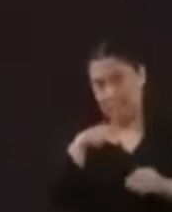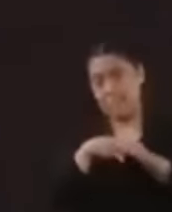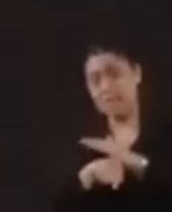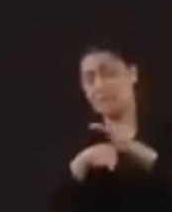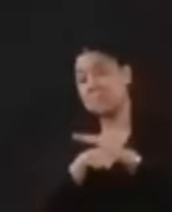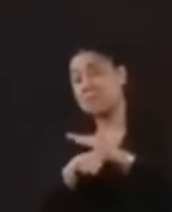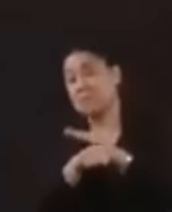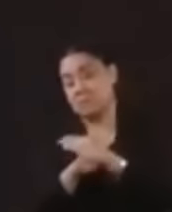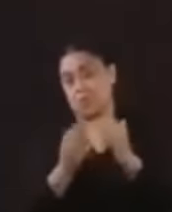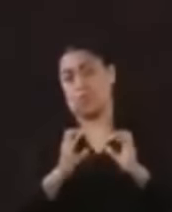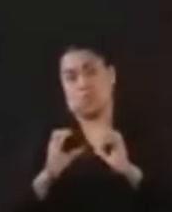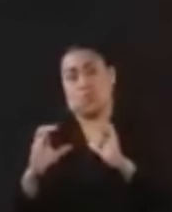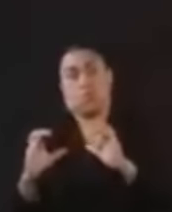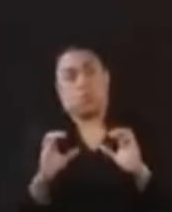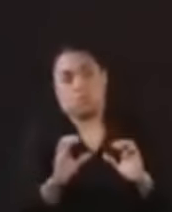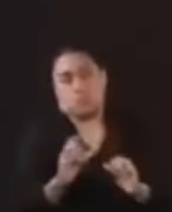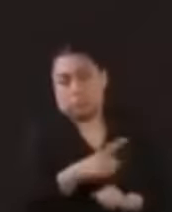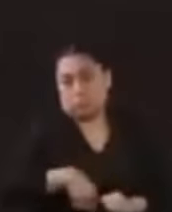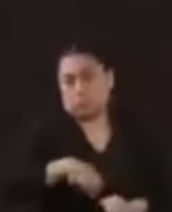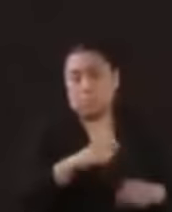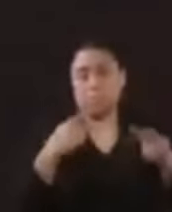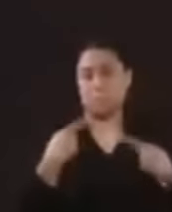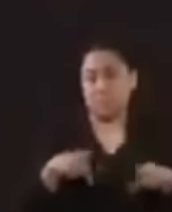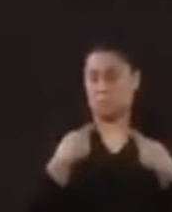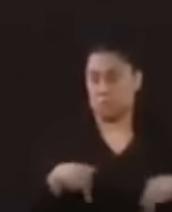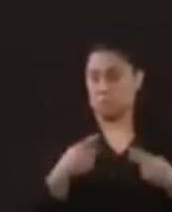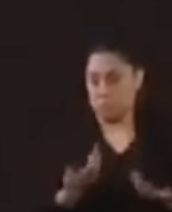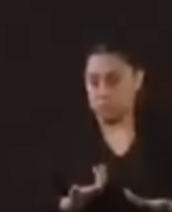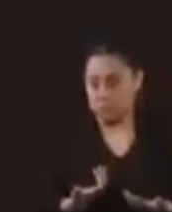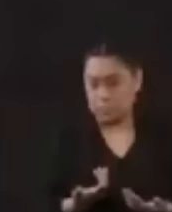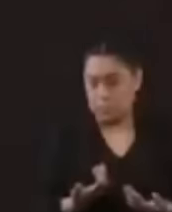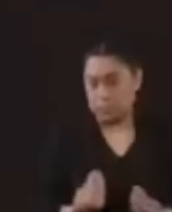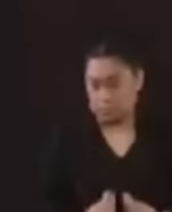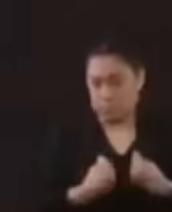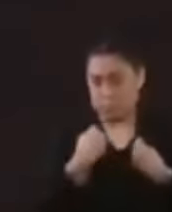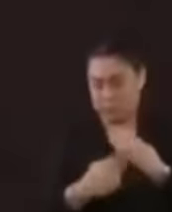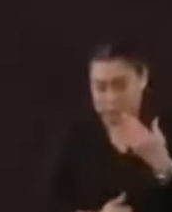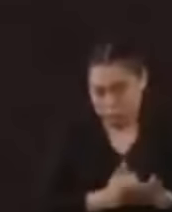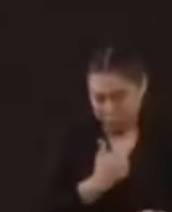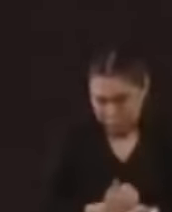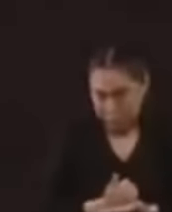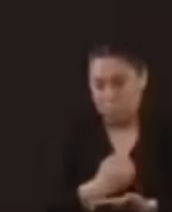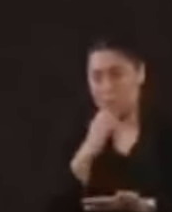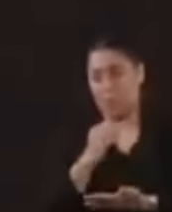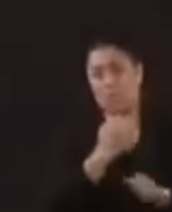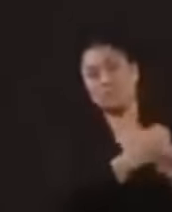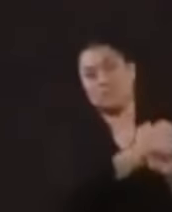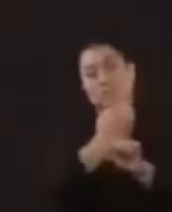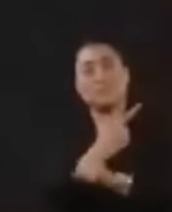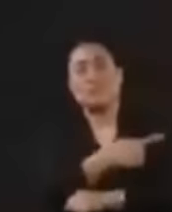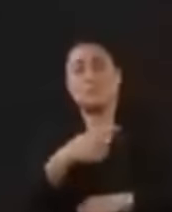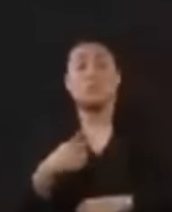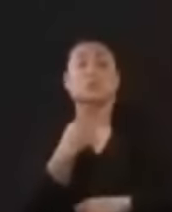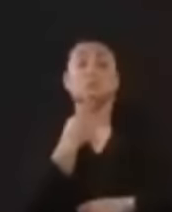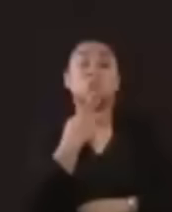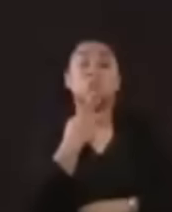en riesgo la vida de todos los que viviendo en la ciudad o en cualquier otra entidad federativa lo usan, más de